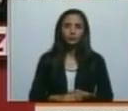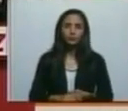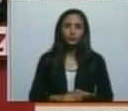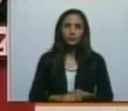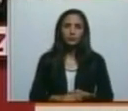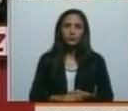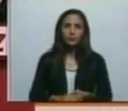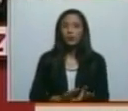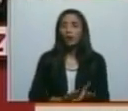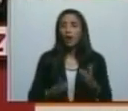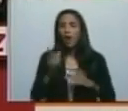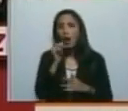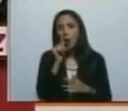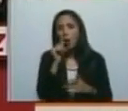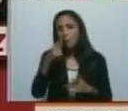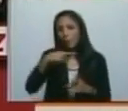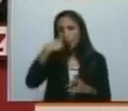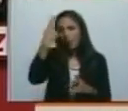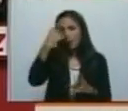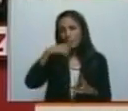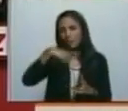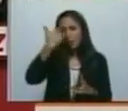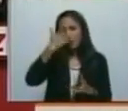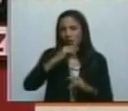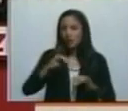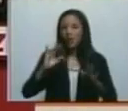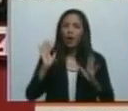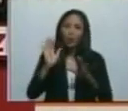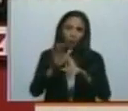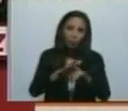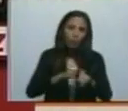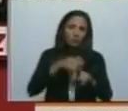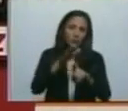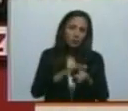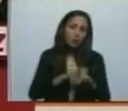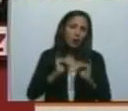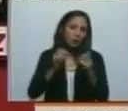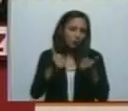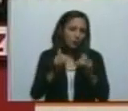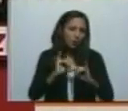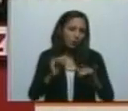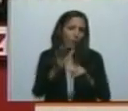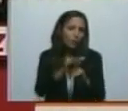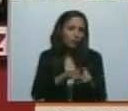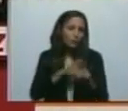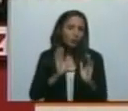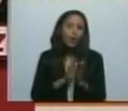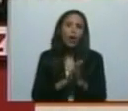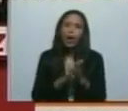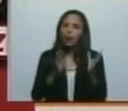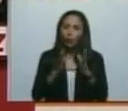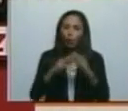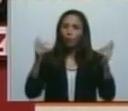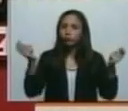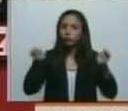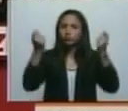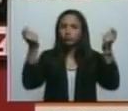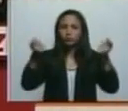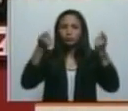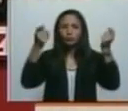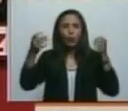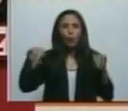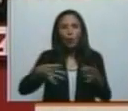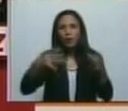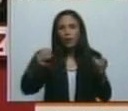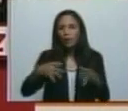cayó en combate. Pobrecito. Está bien. Ellos manifestaron públicamente que iban a